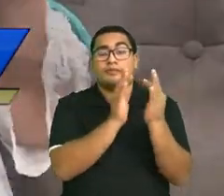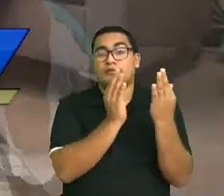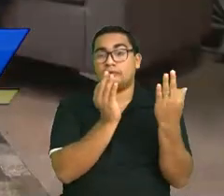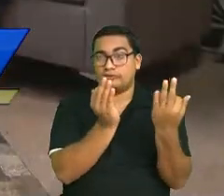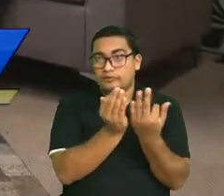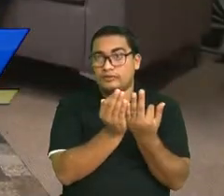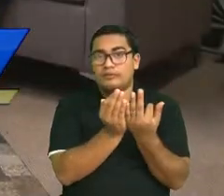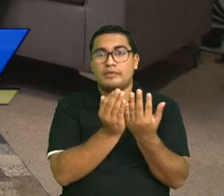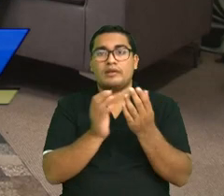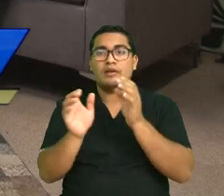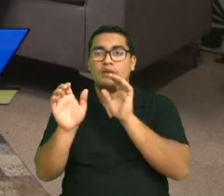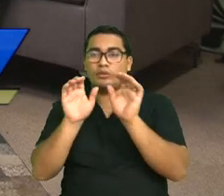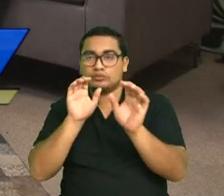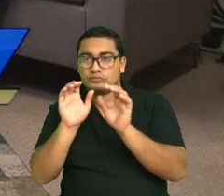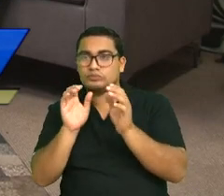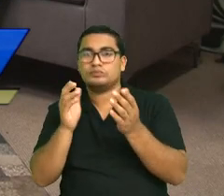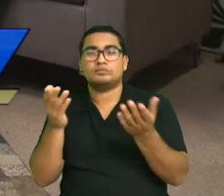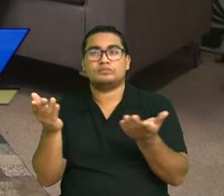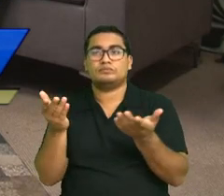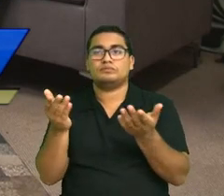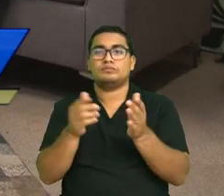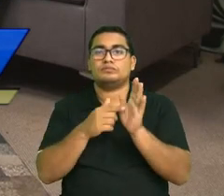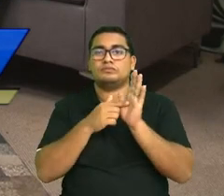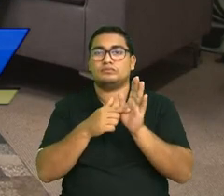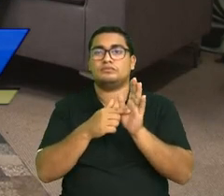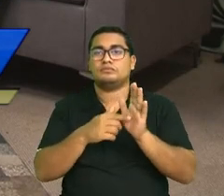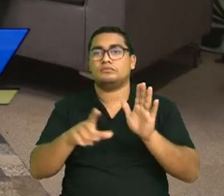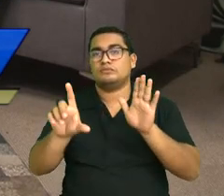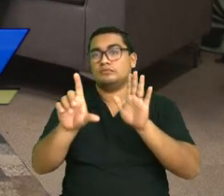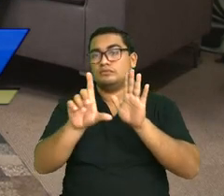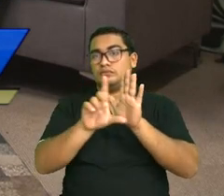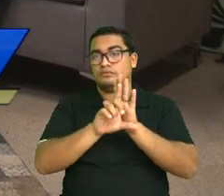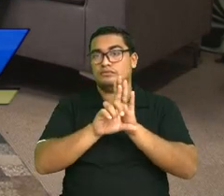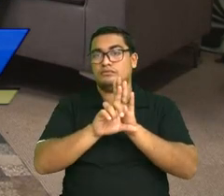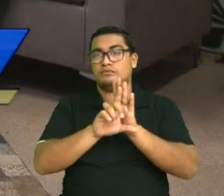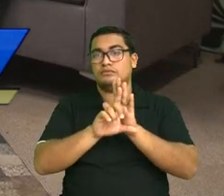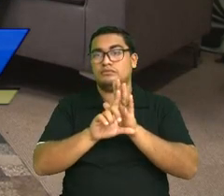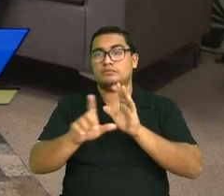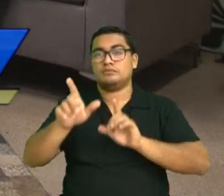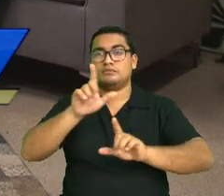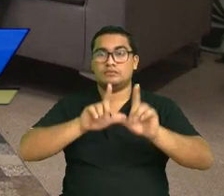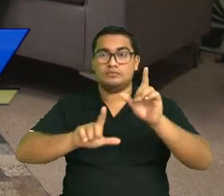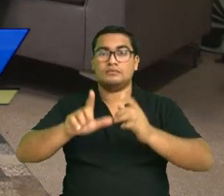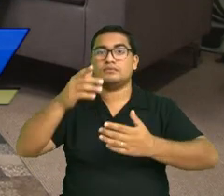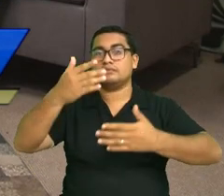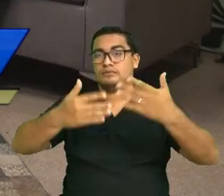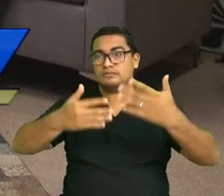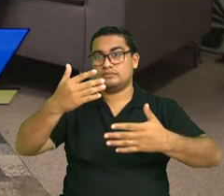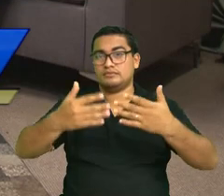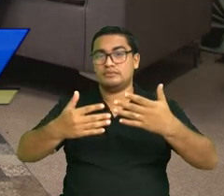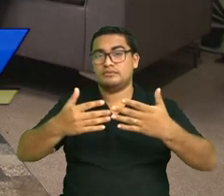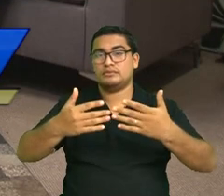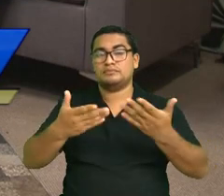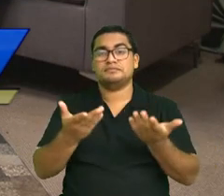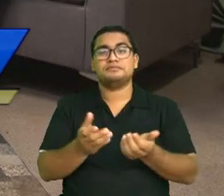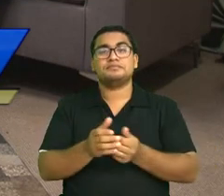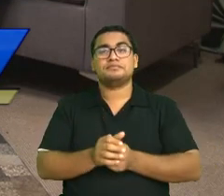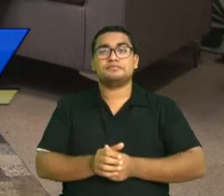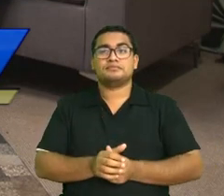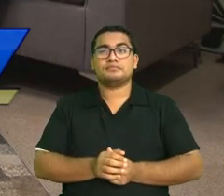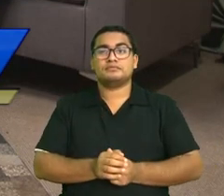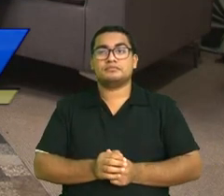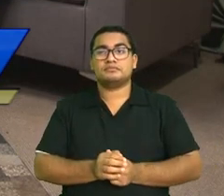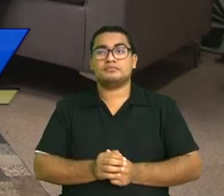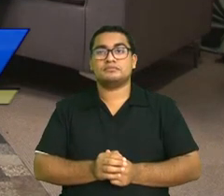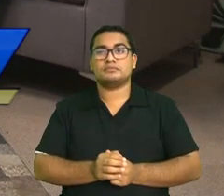la comunicación. Por ejemplo, existe la ley del lenguaje de señas, ¿verdad? Si la ley del lenguaje de señas hace